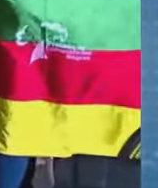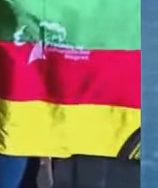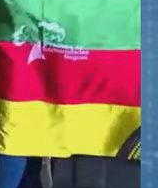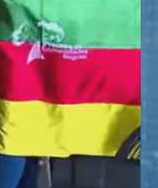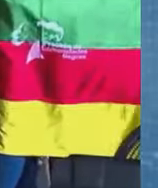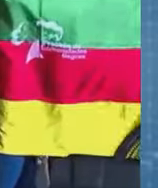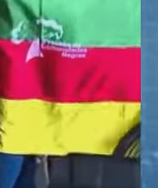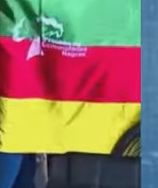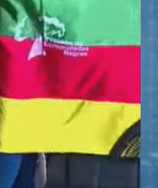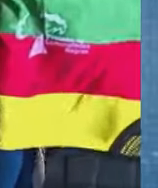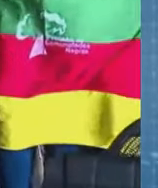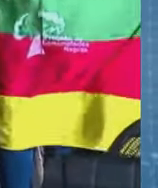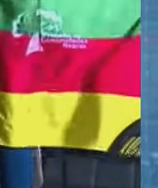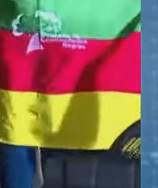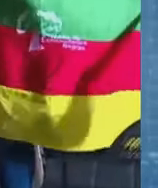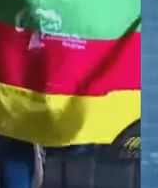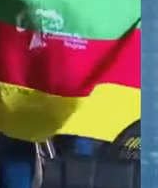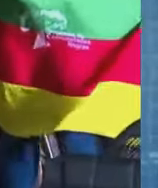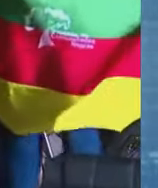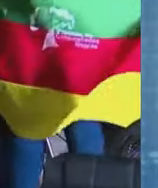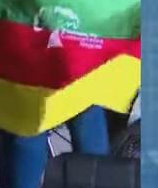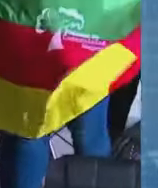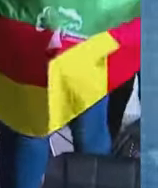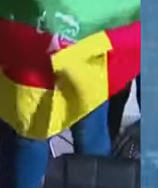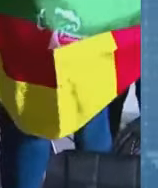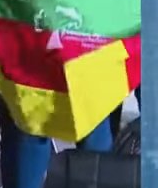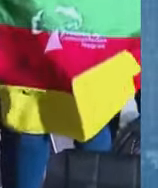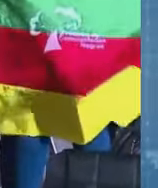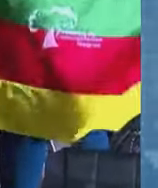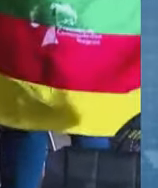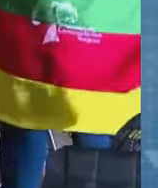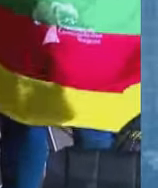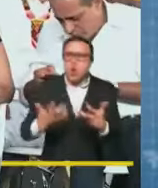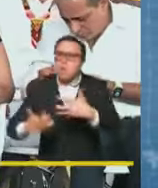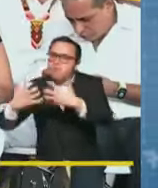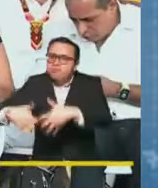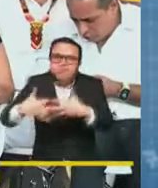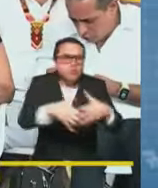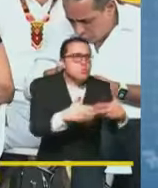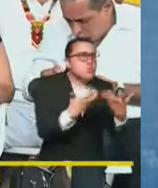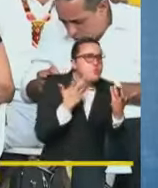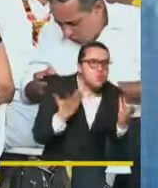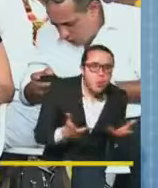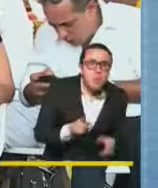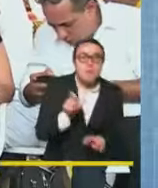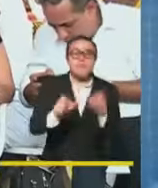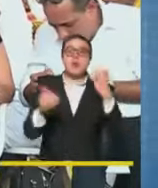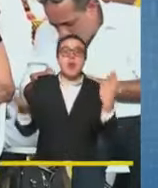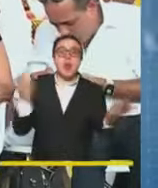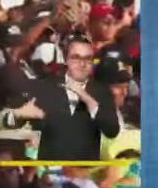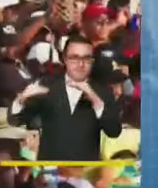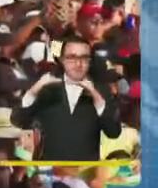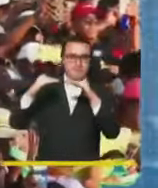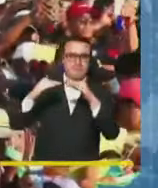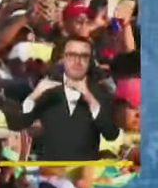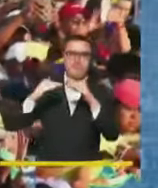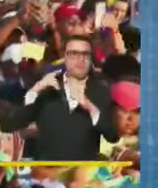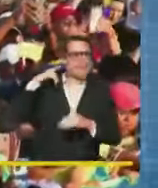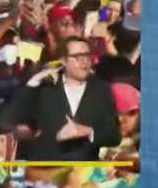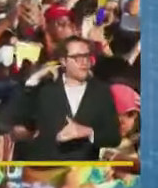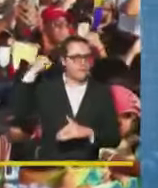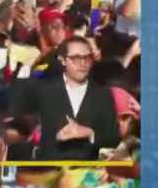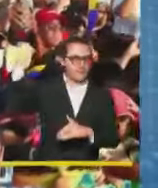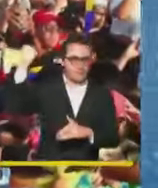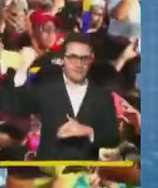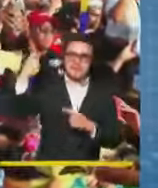también le estamos generando una espuma que realmente no va a tener ningún efecto en el país la idea que no puedo hacer